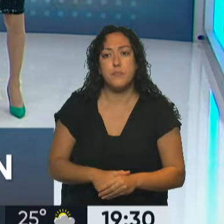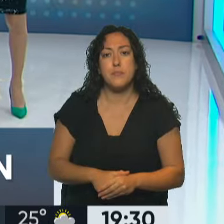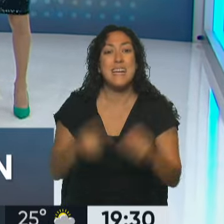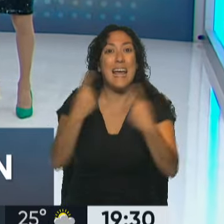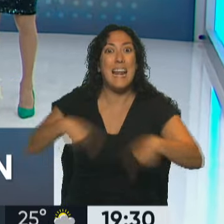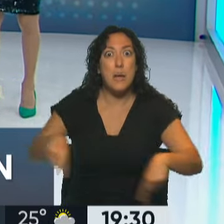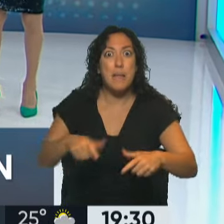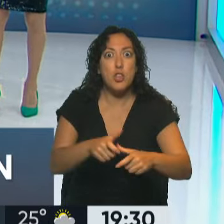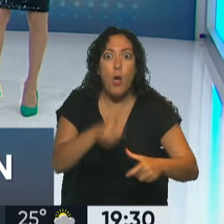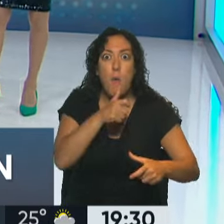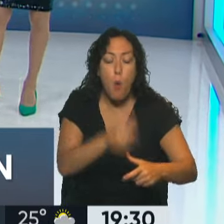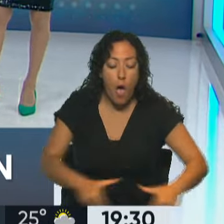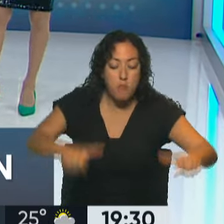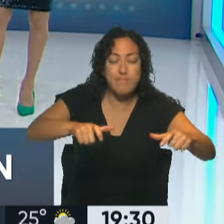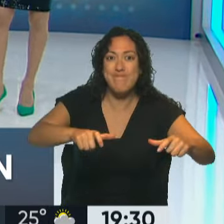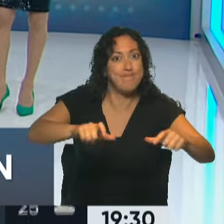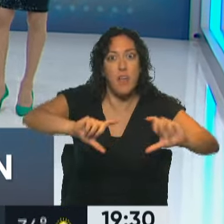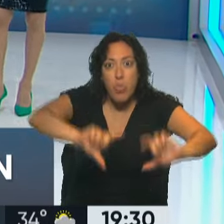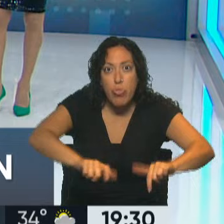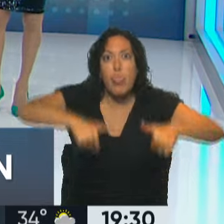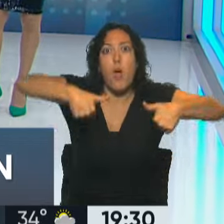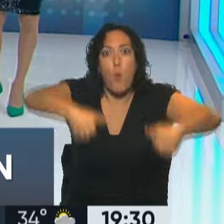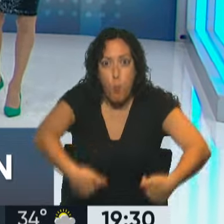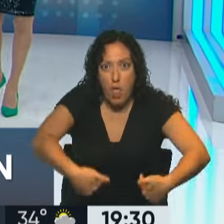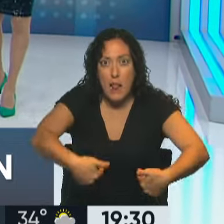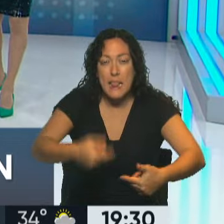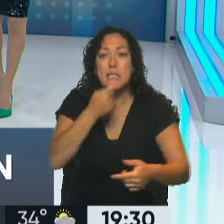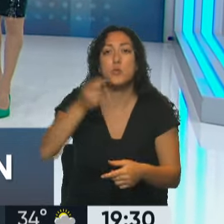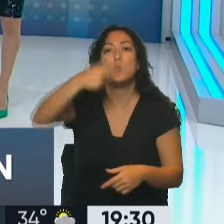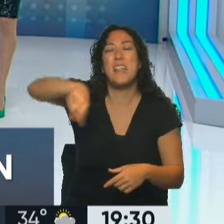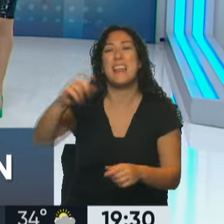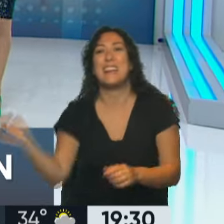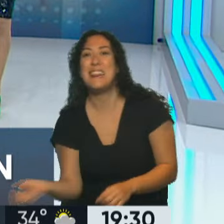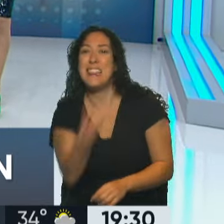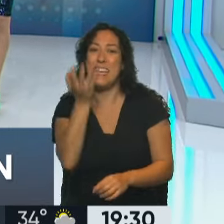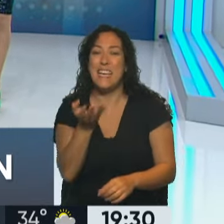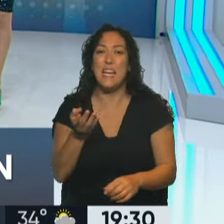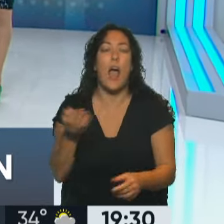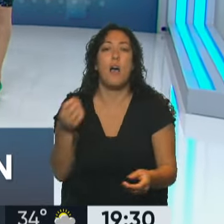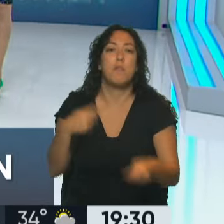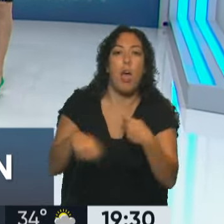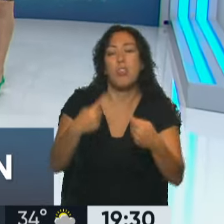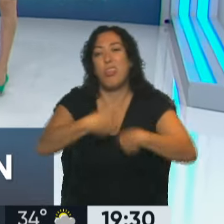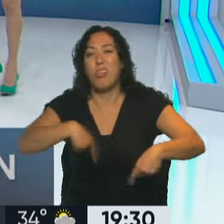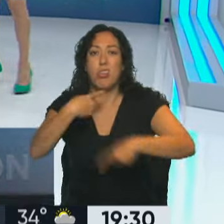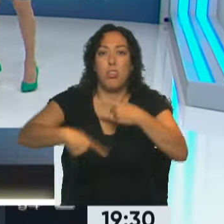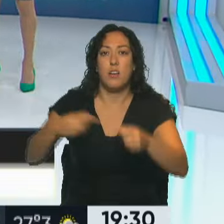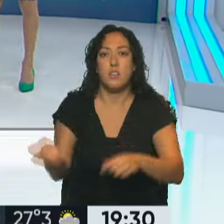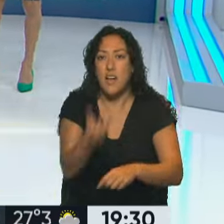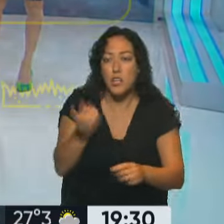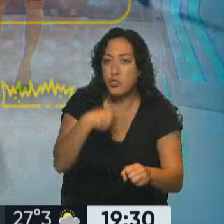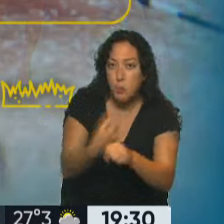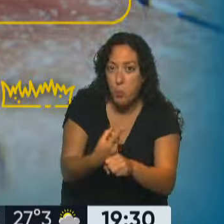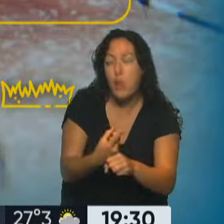acumulan agua darlos vuelta cuando son elementos que no podés tirarlos porque no son descartables podemos hablar de elementos que